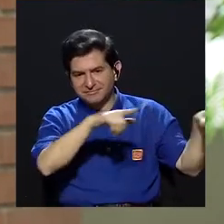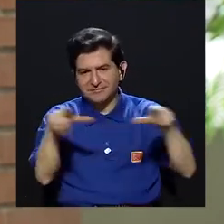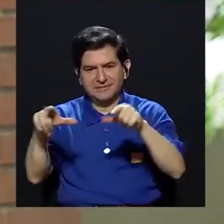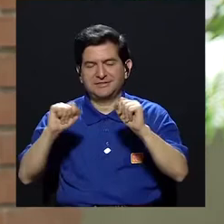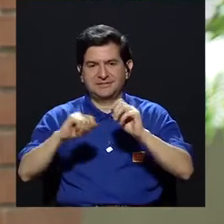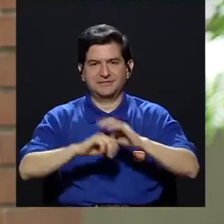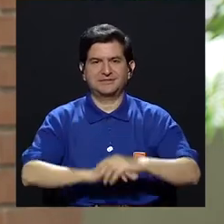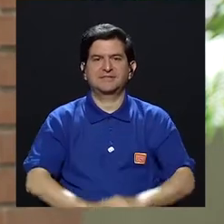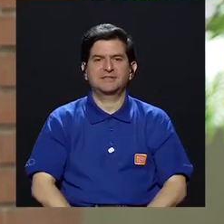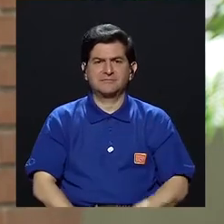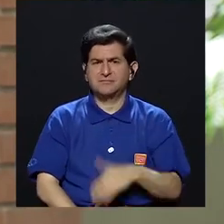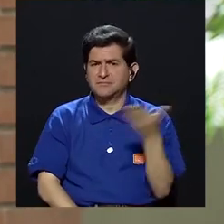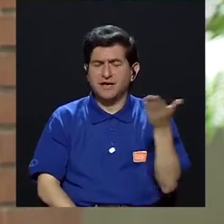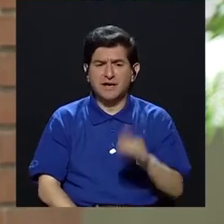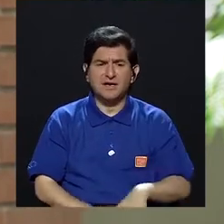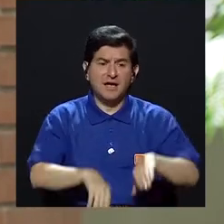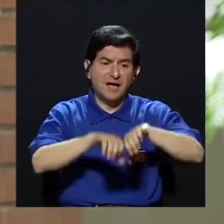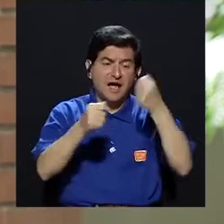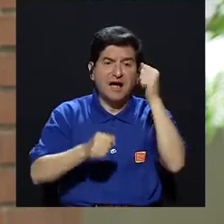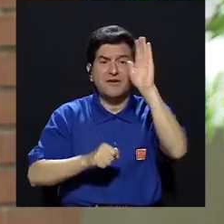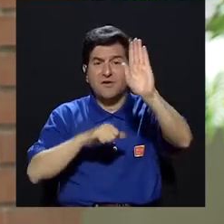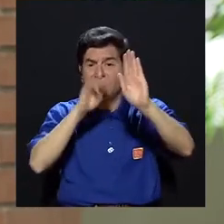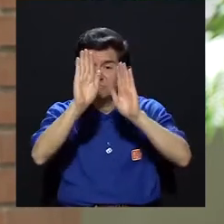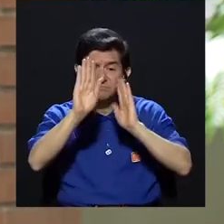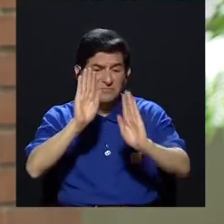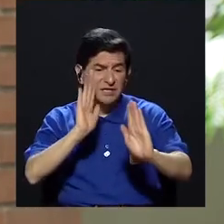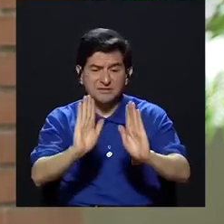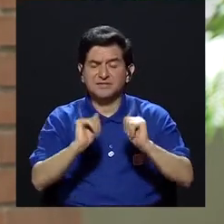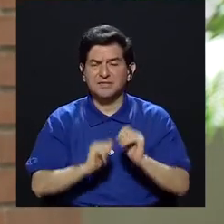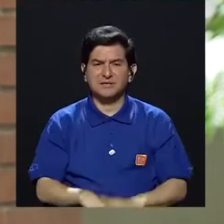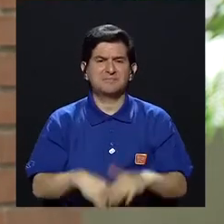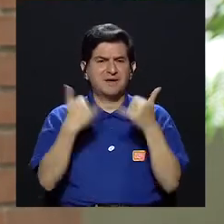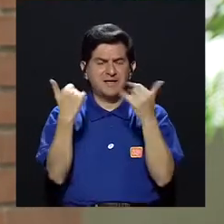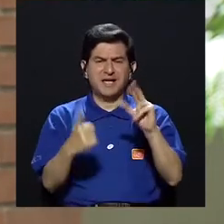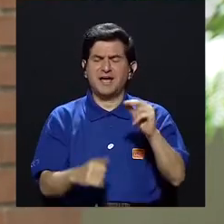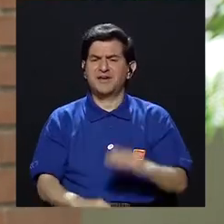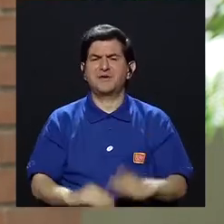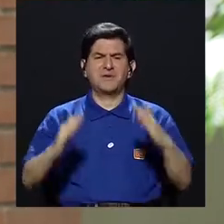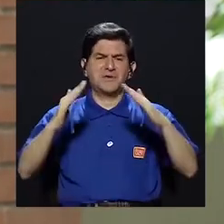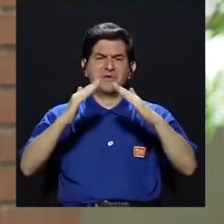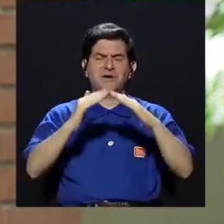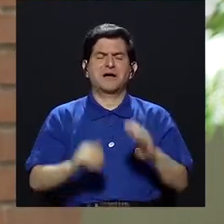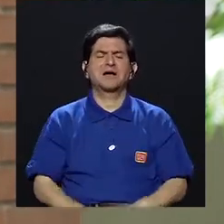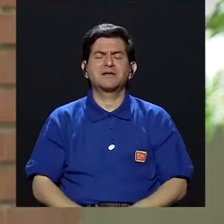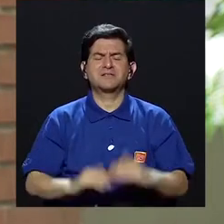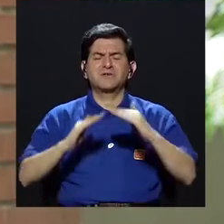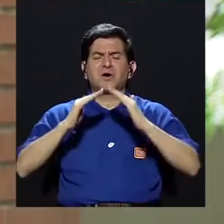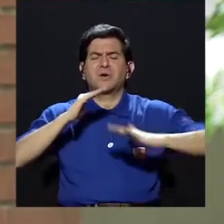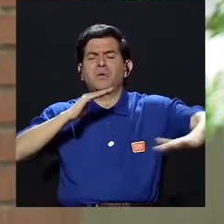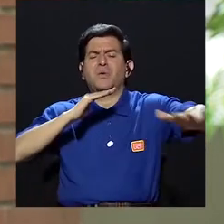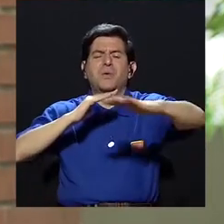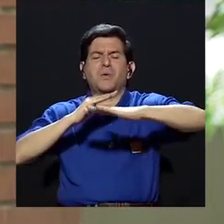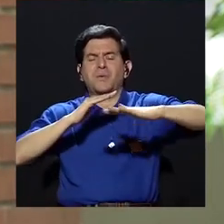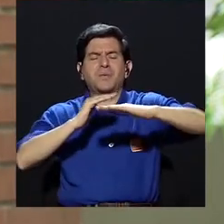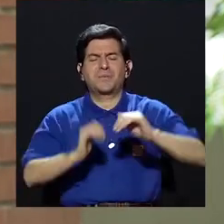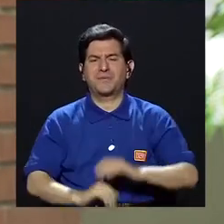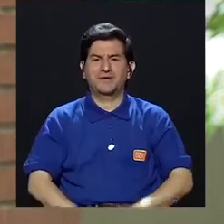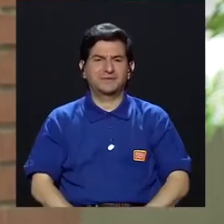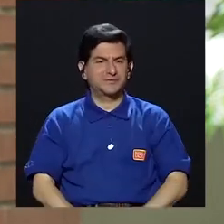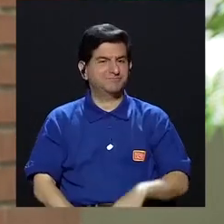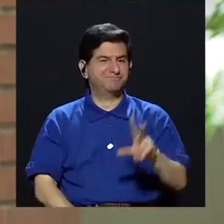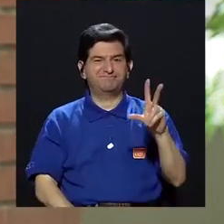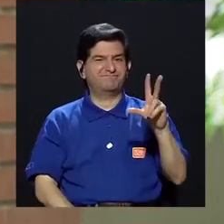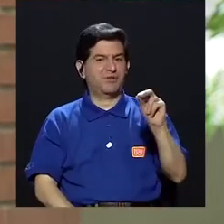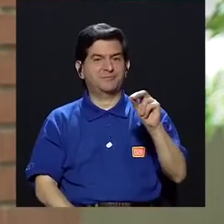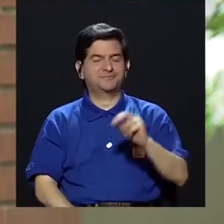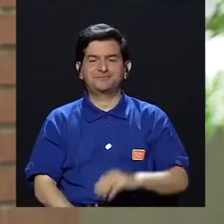dispuestas a romper esquemas, ¿verdad? Ya no es la vivienda con el patiecito y todo esto,